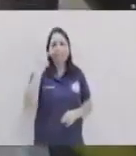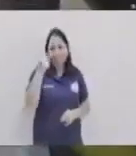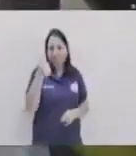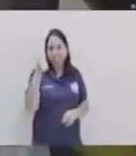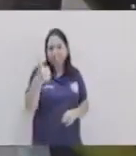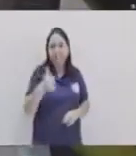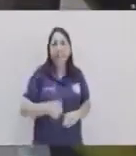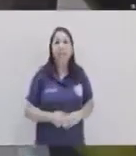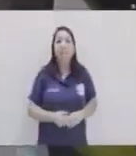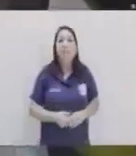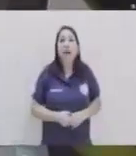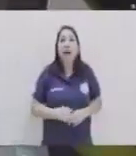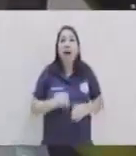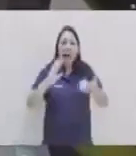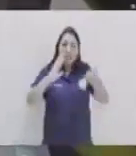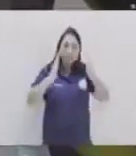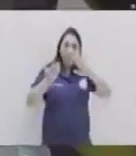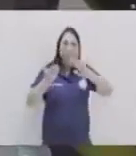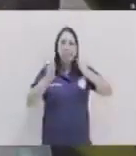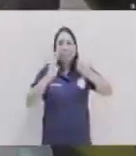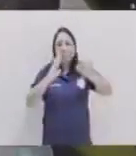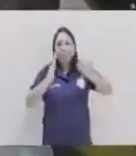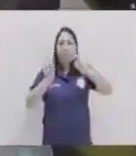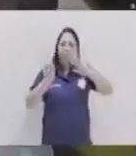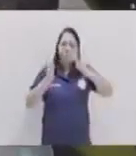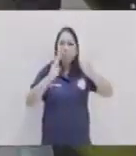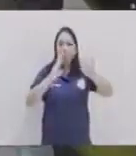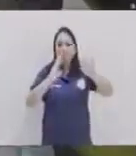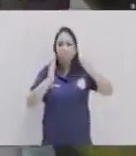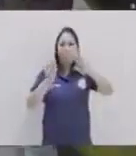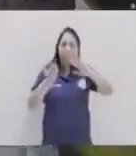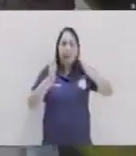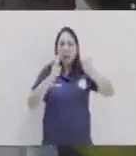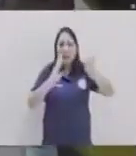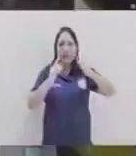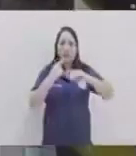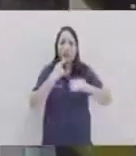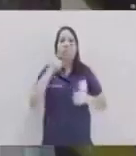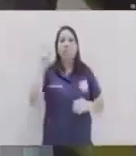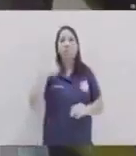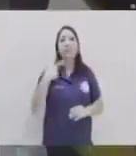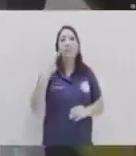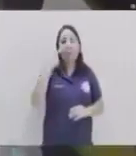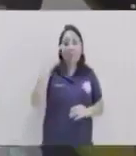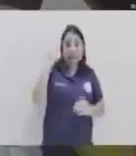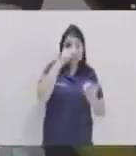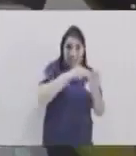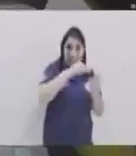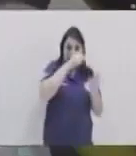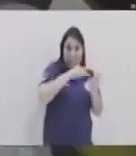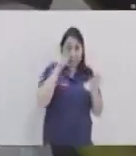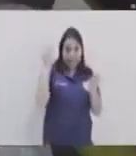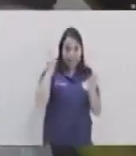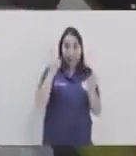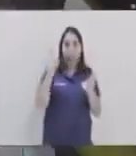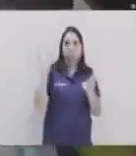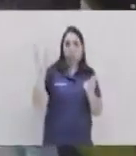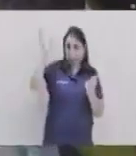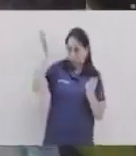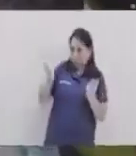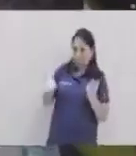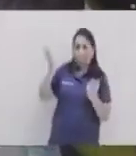ciertas similitudes, obviamente siempre teniendo la esencia de este texto, por ejemplo, ¿verdad? Y ahora con